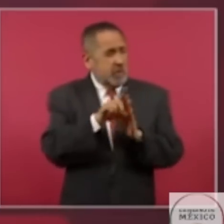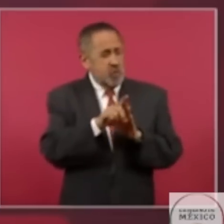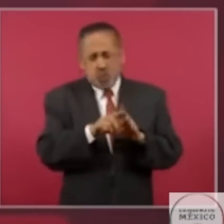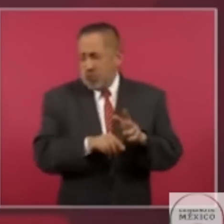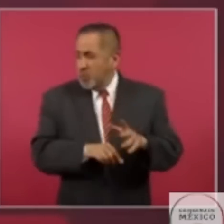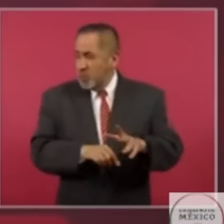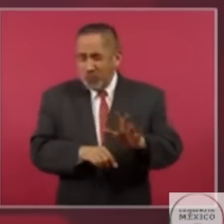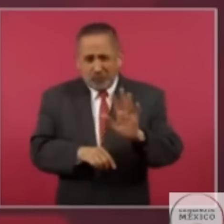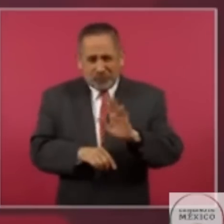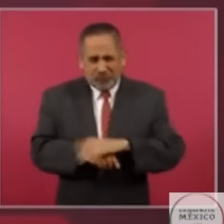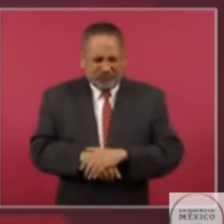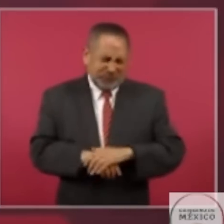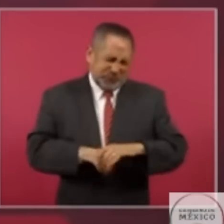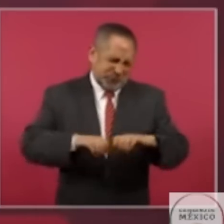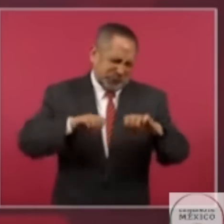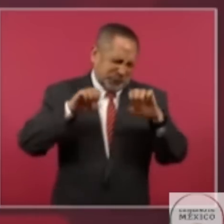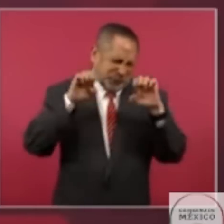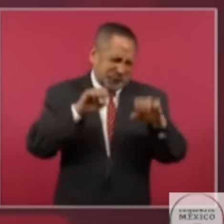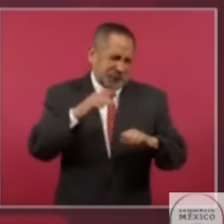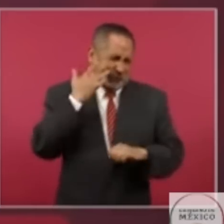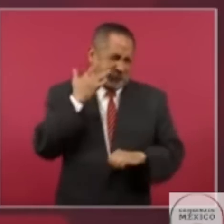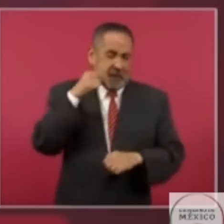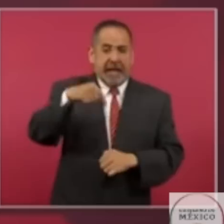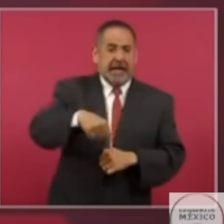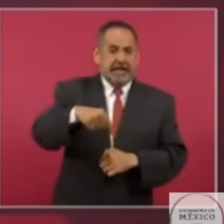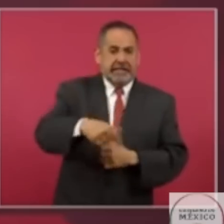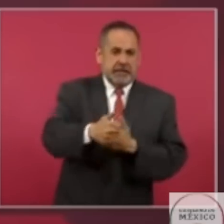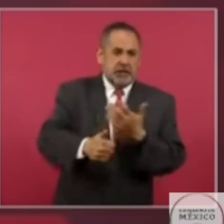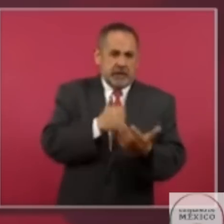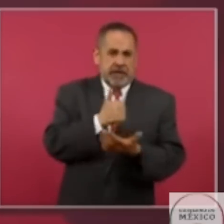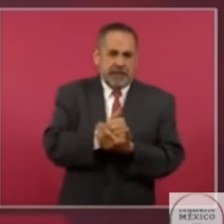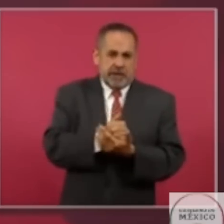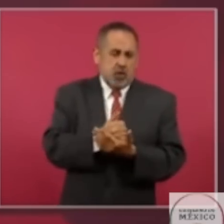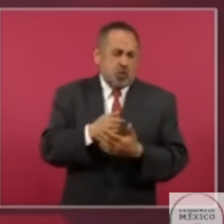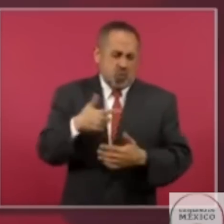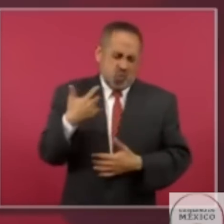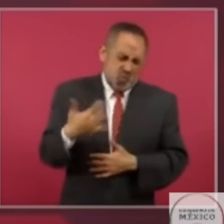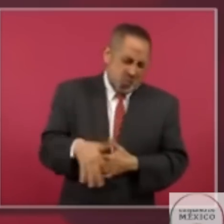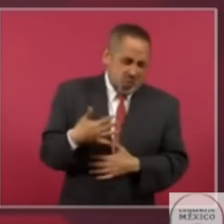de superlujo en la Ciudad de México.